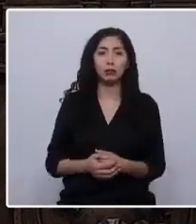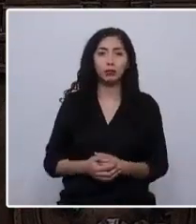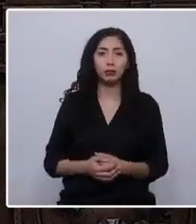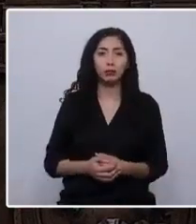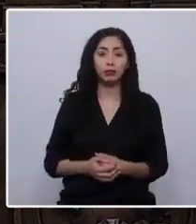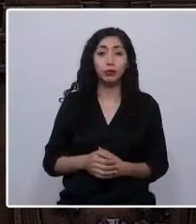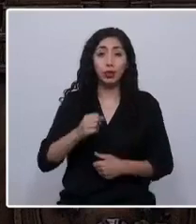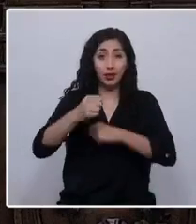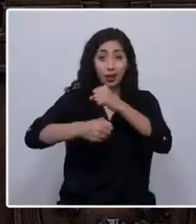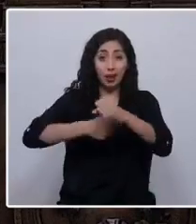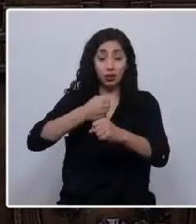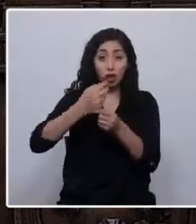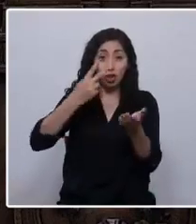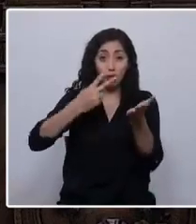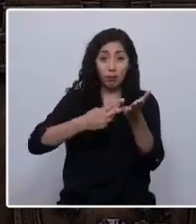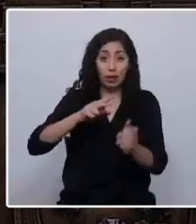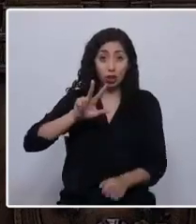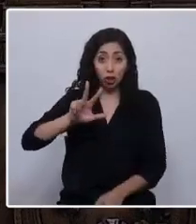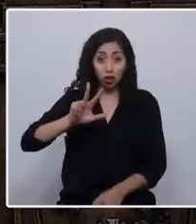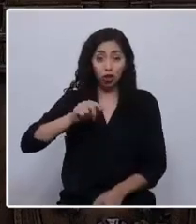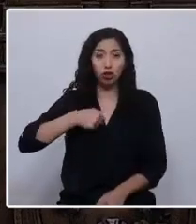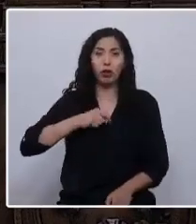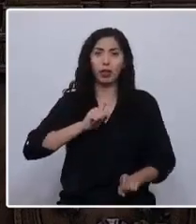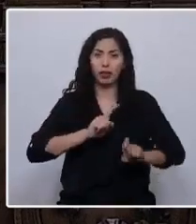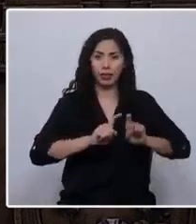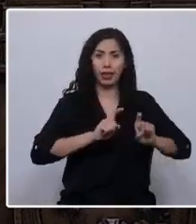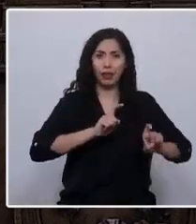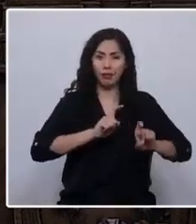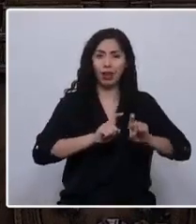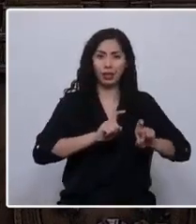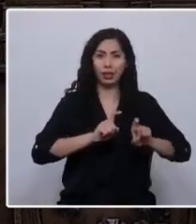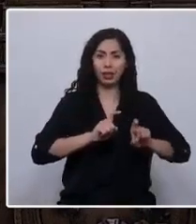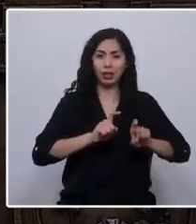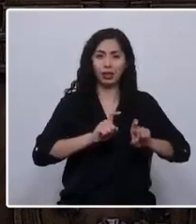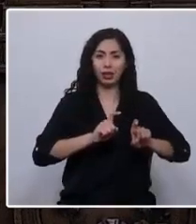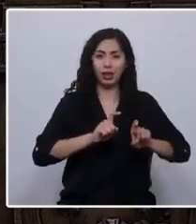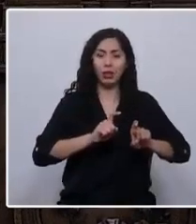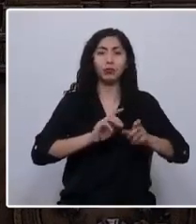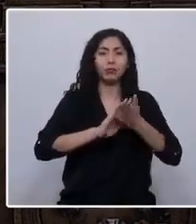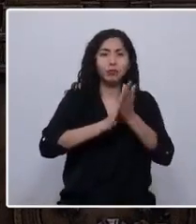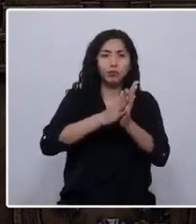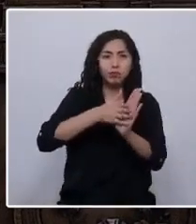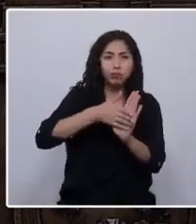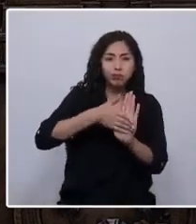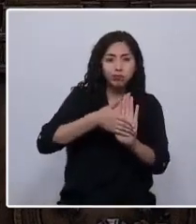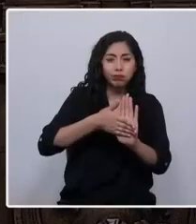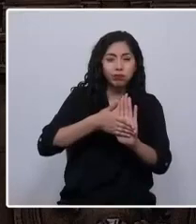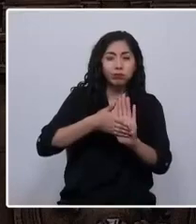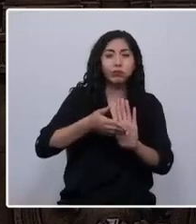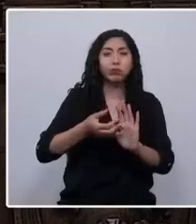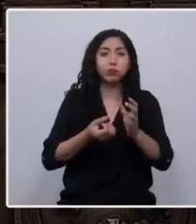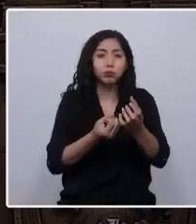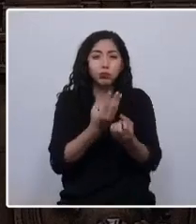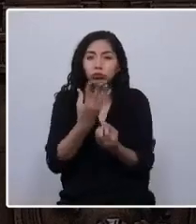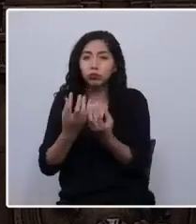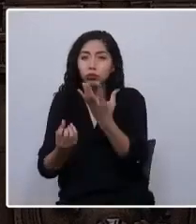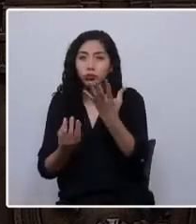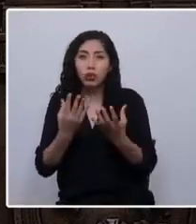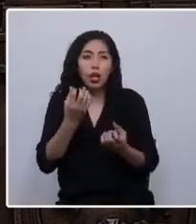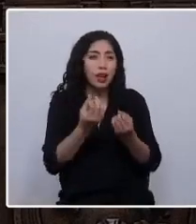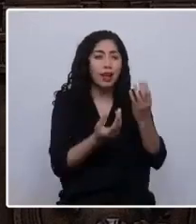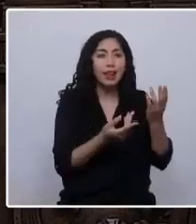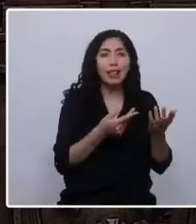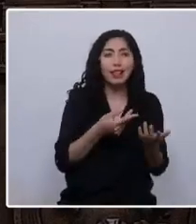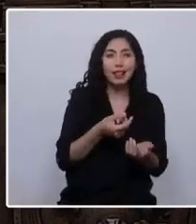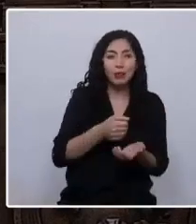El año 2008 defendí el Huincul, el menoco, el lahuén y las hierbas medicinales de mi pueblo.